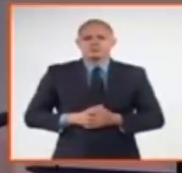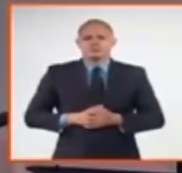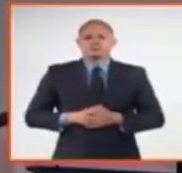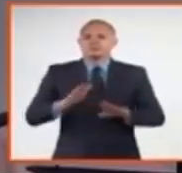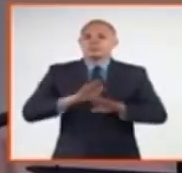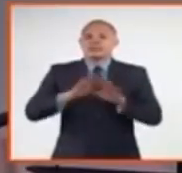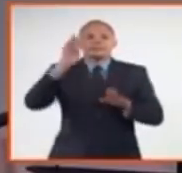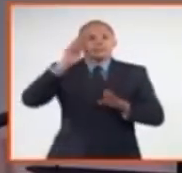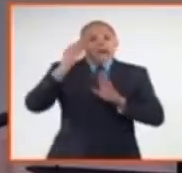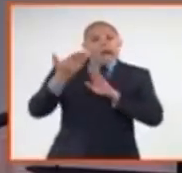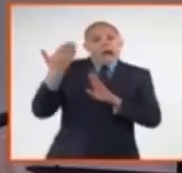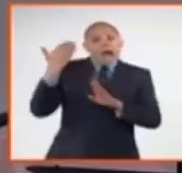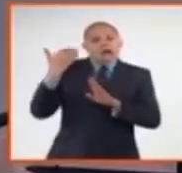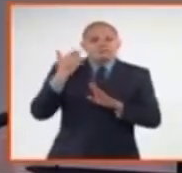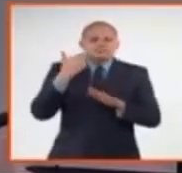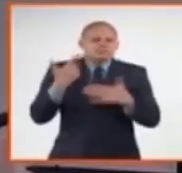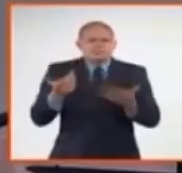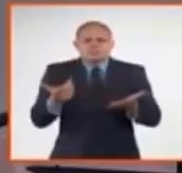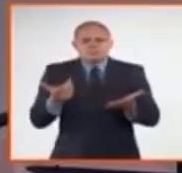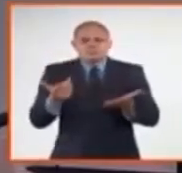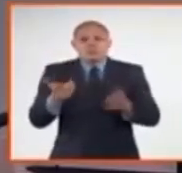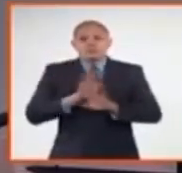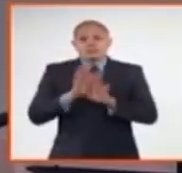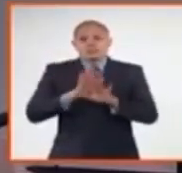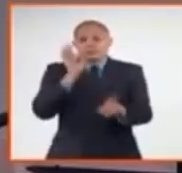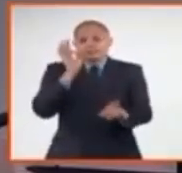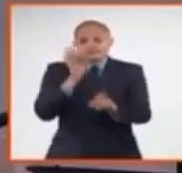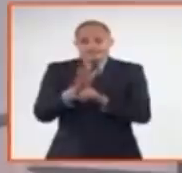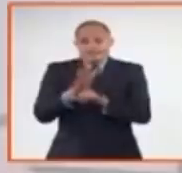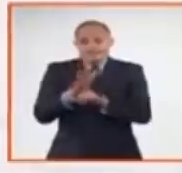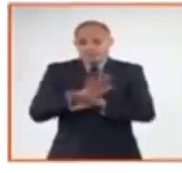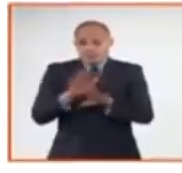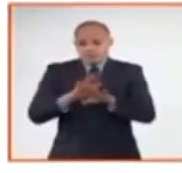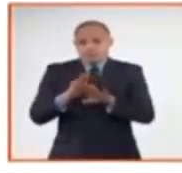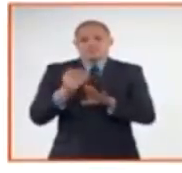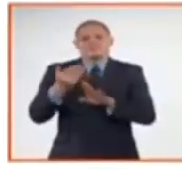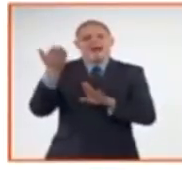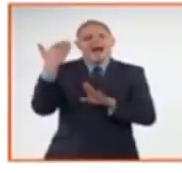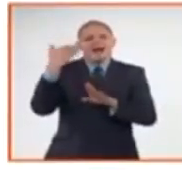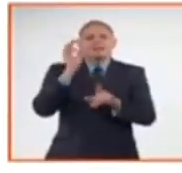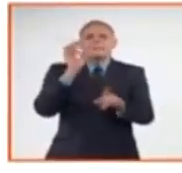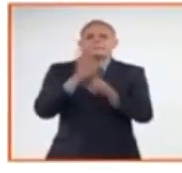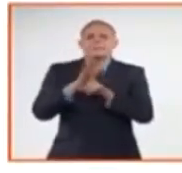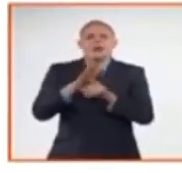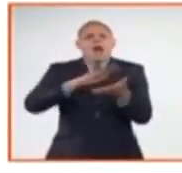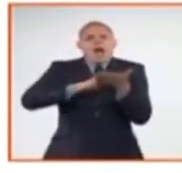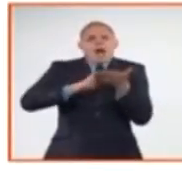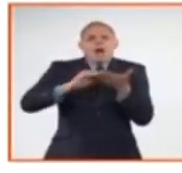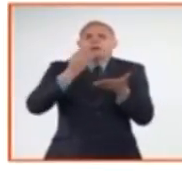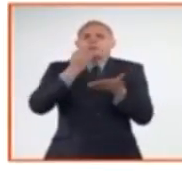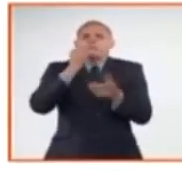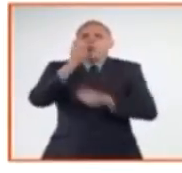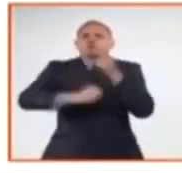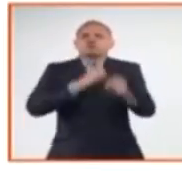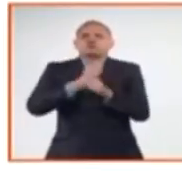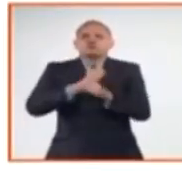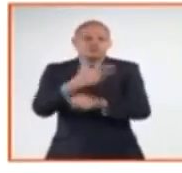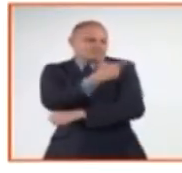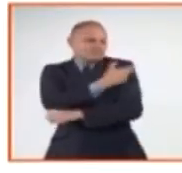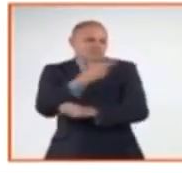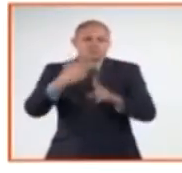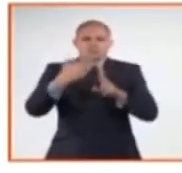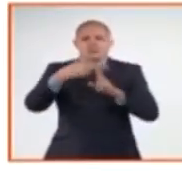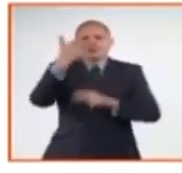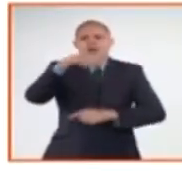antes y durante este autorizó de uso de emergencia y que realmente nos